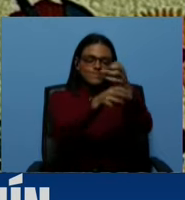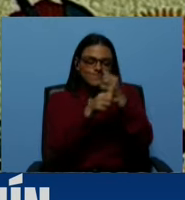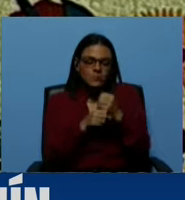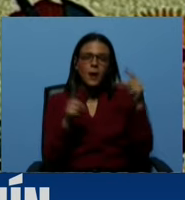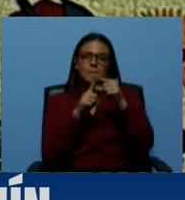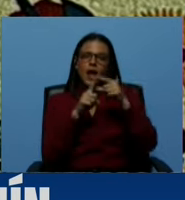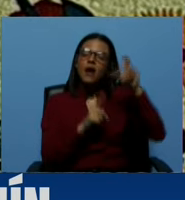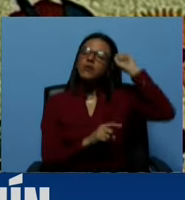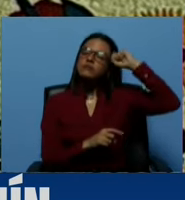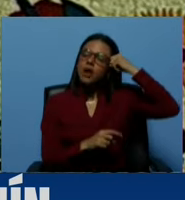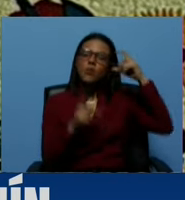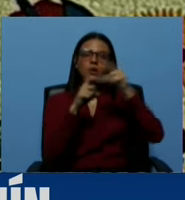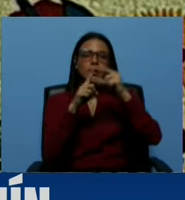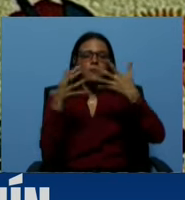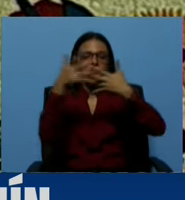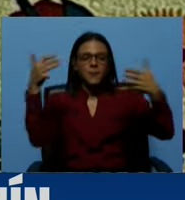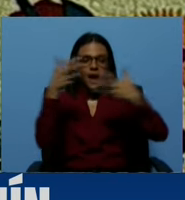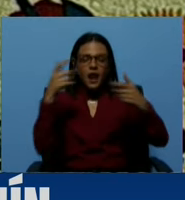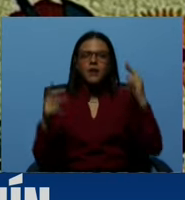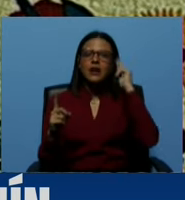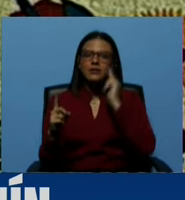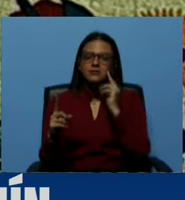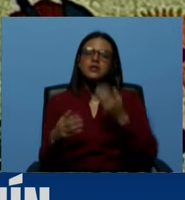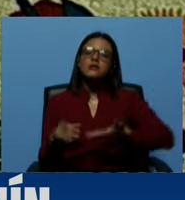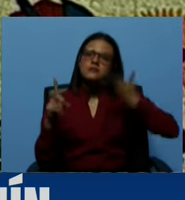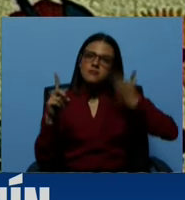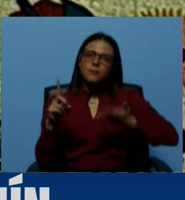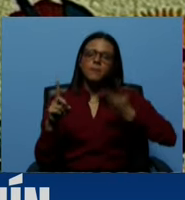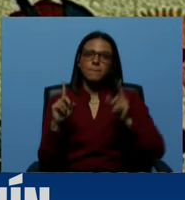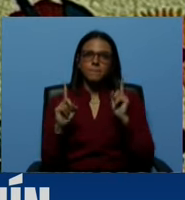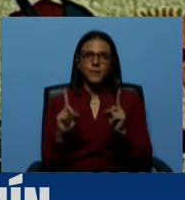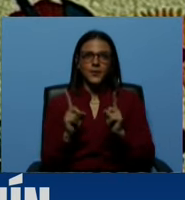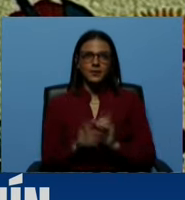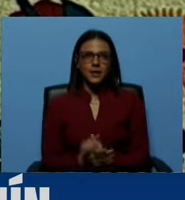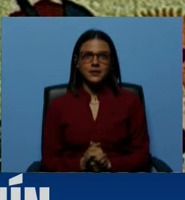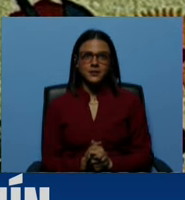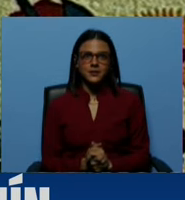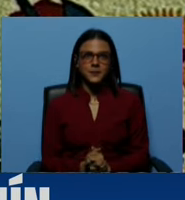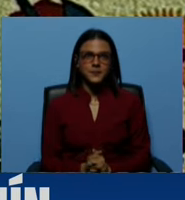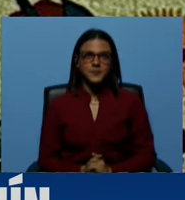para recordar esa gesta tan importante.